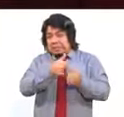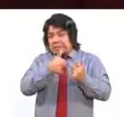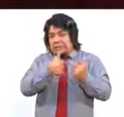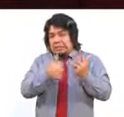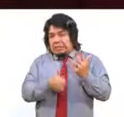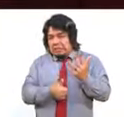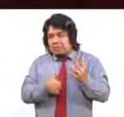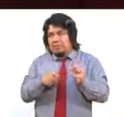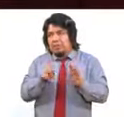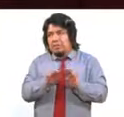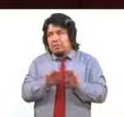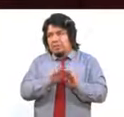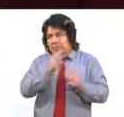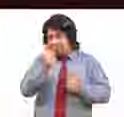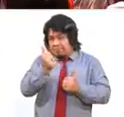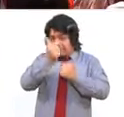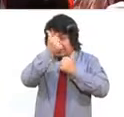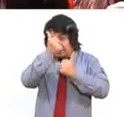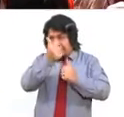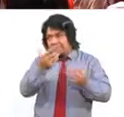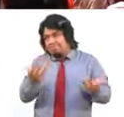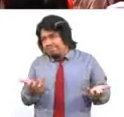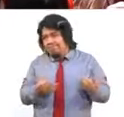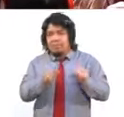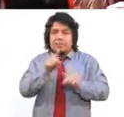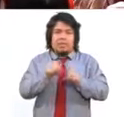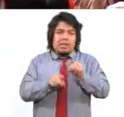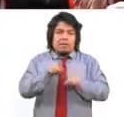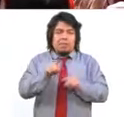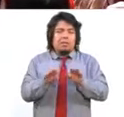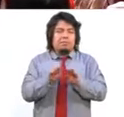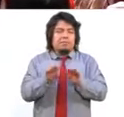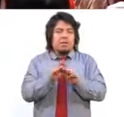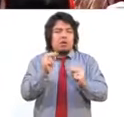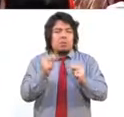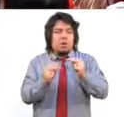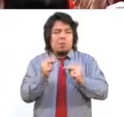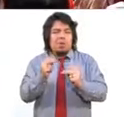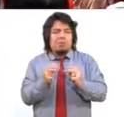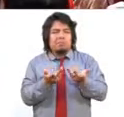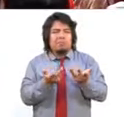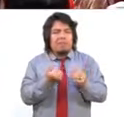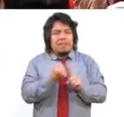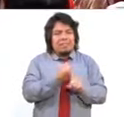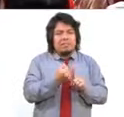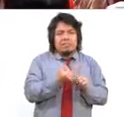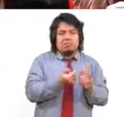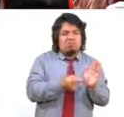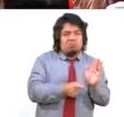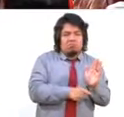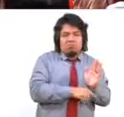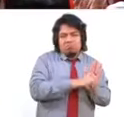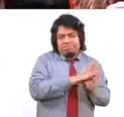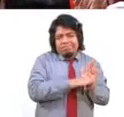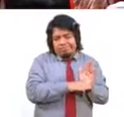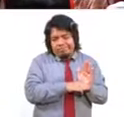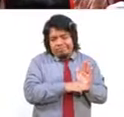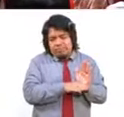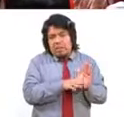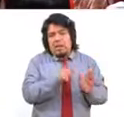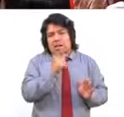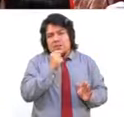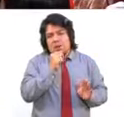no es que se arrepientan, es que a veces están en un nivel mínimo todavía, pero nuestra policía está reaccionando y eso está